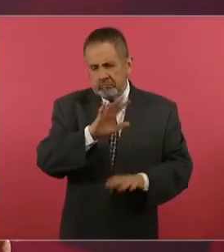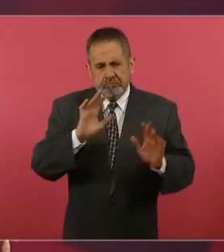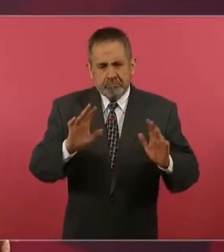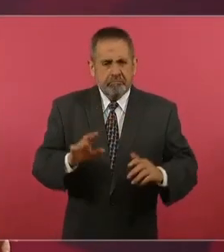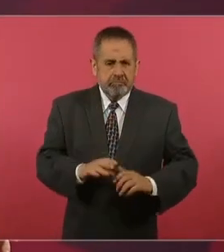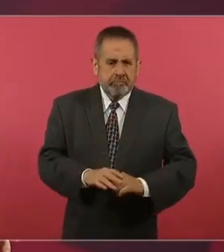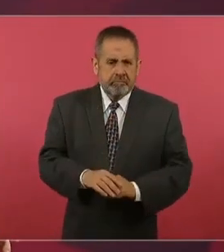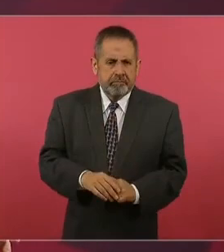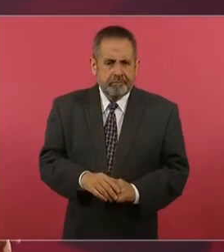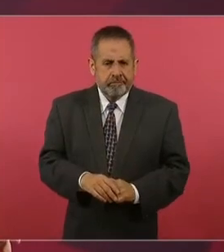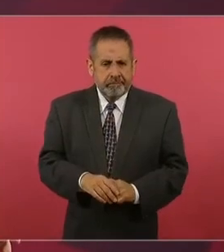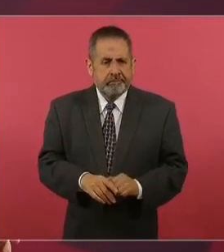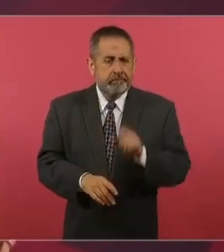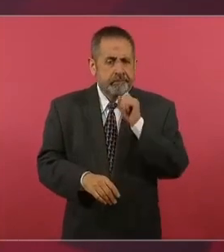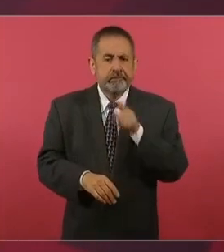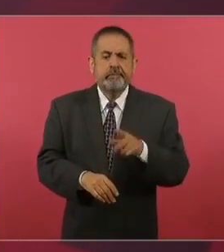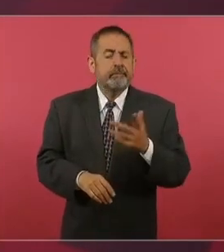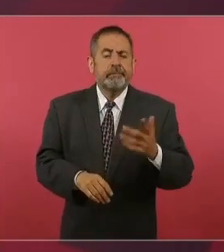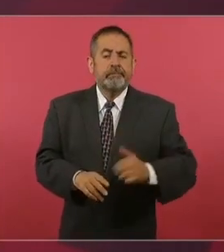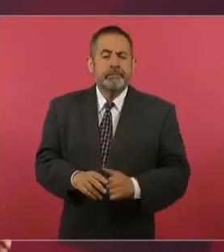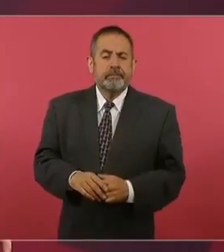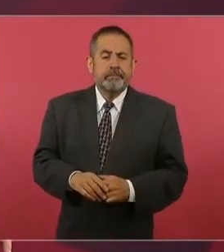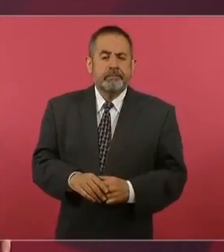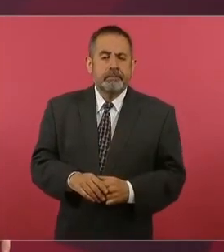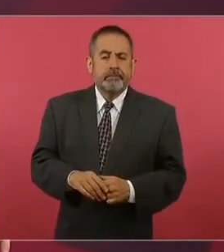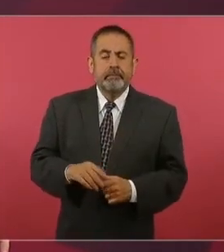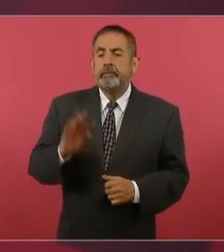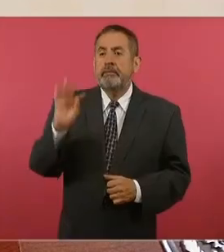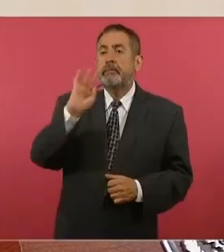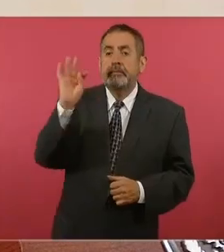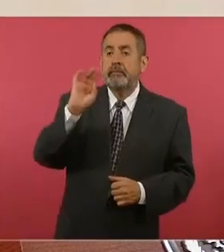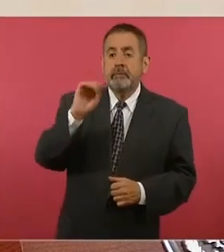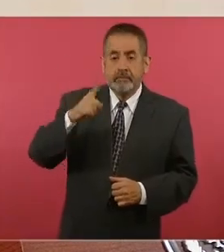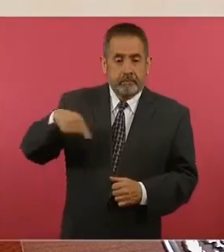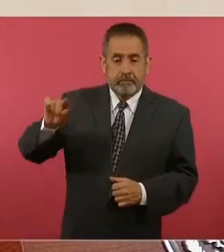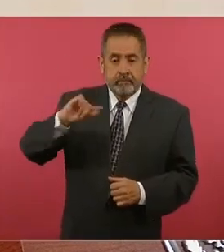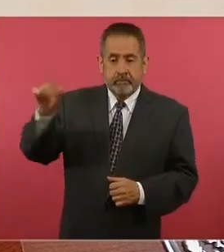porque también la autoridad, ¿cómo queda